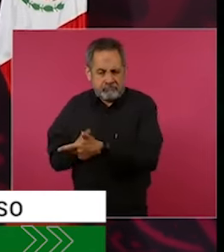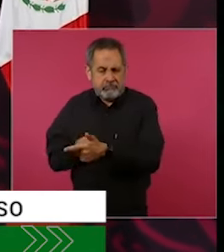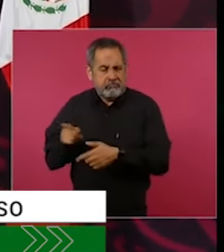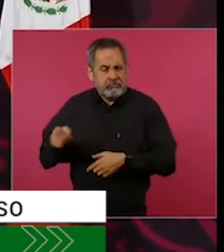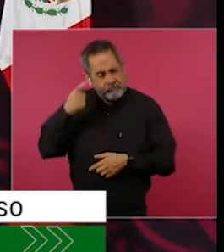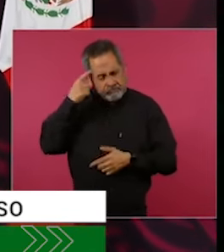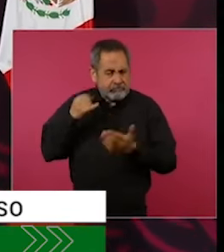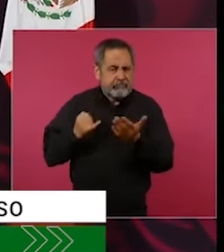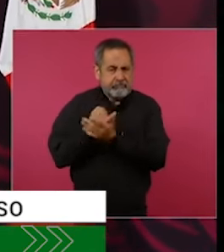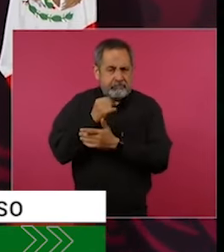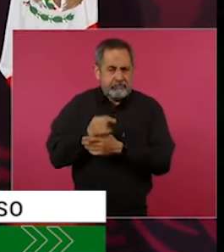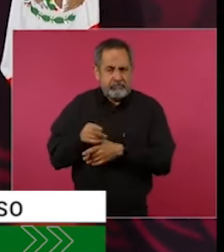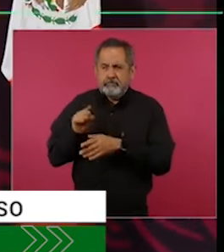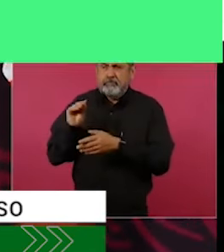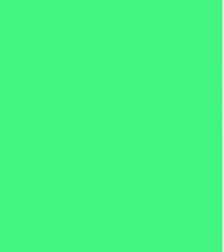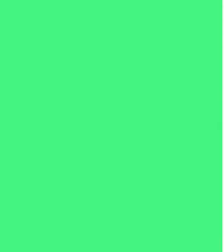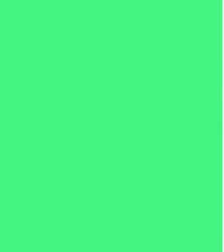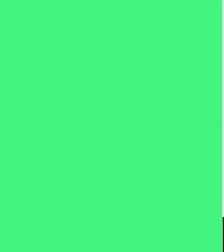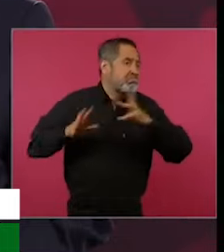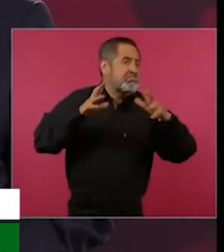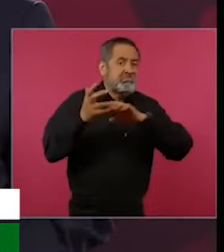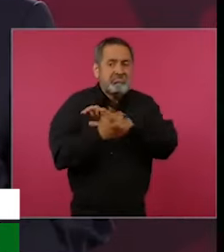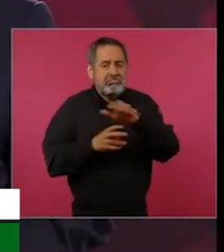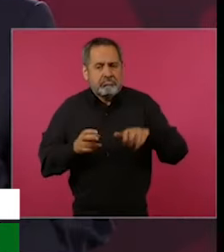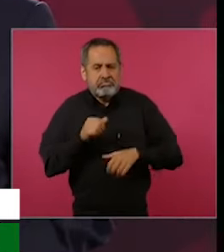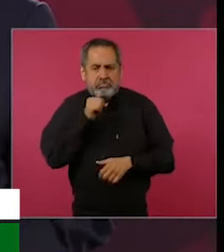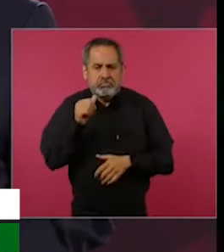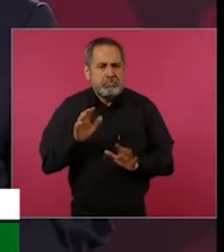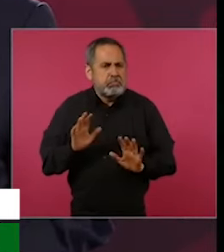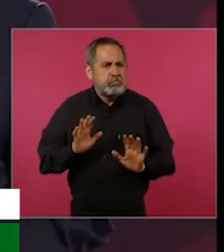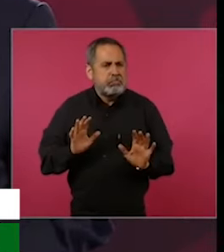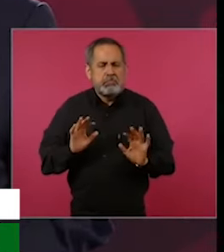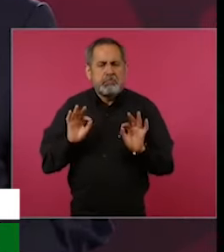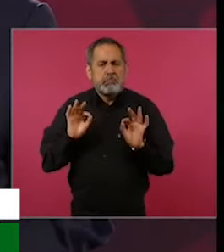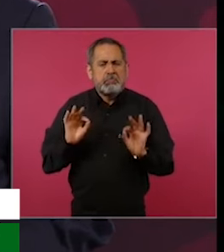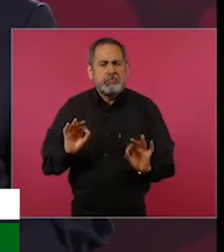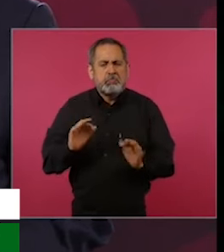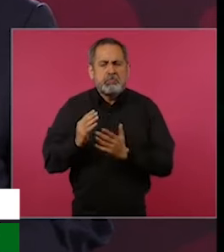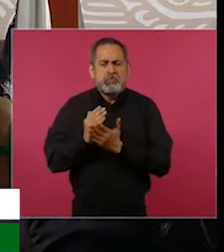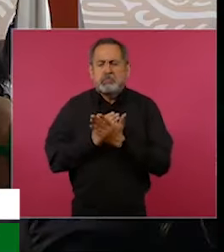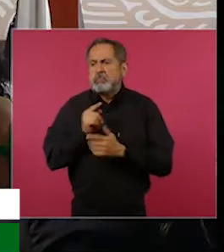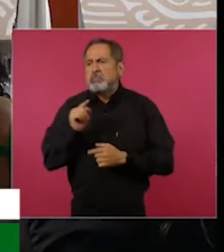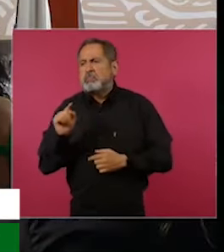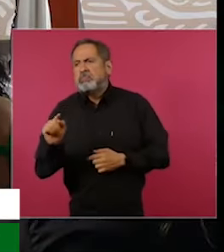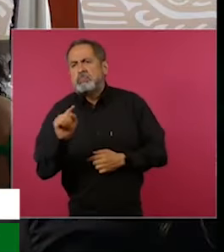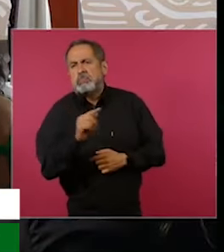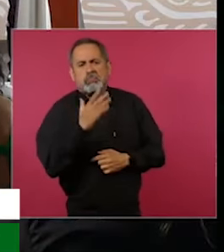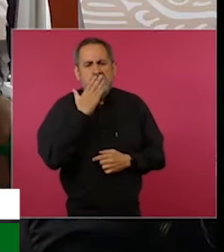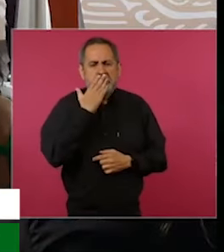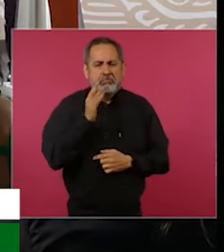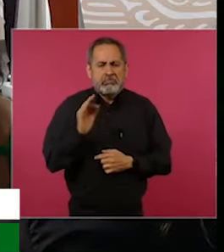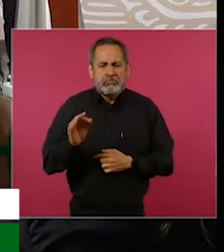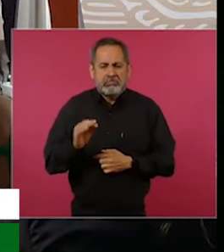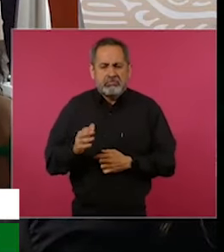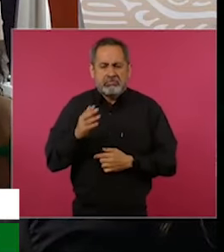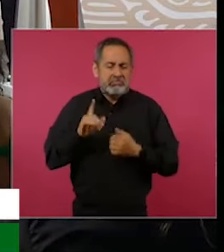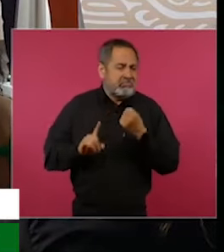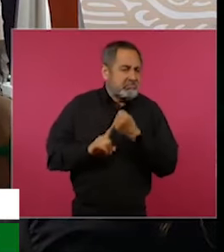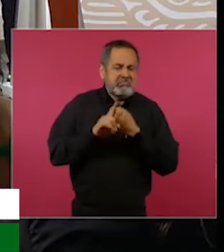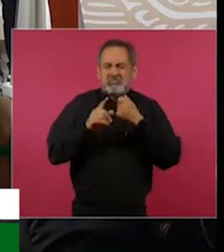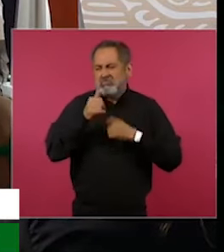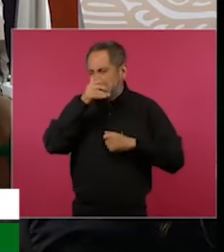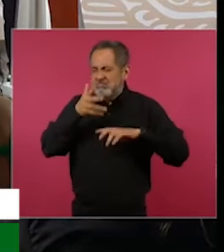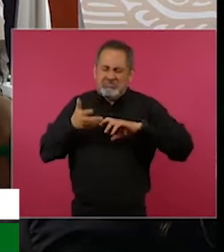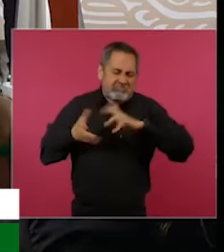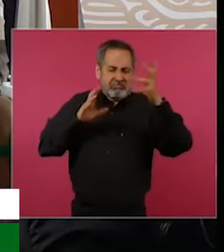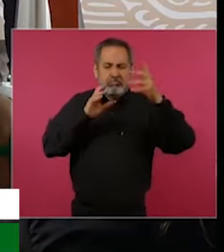esa decisión en Hacienda. El presidente agregó que el que haya estabilidad política y la elección se haya llevado a